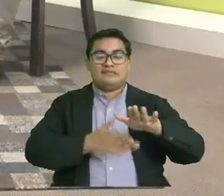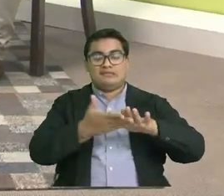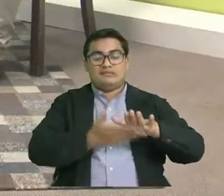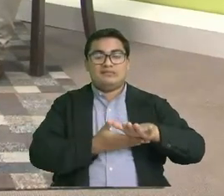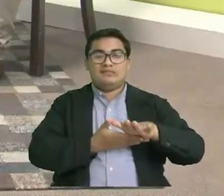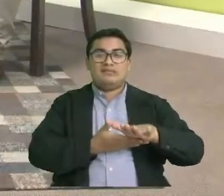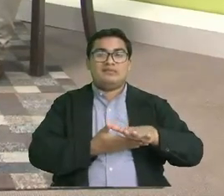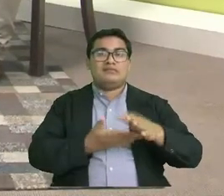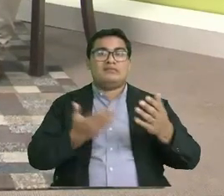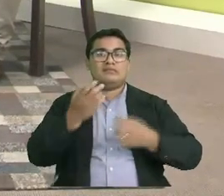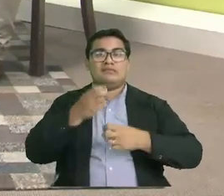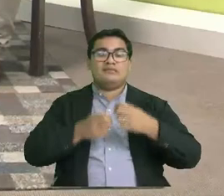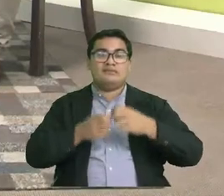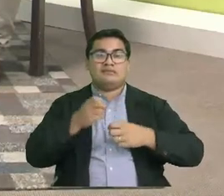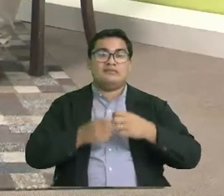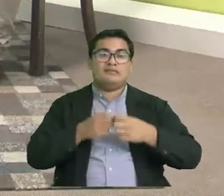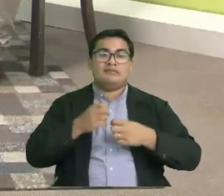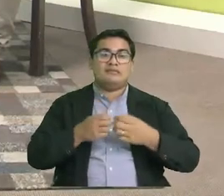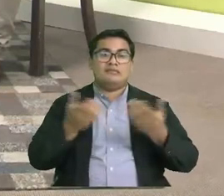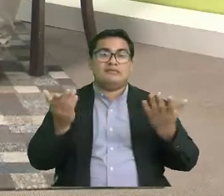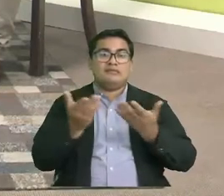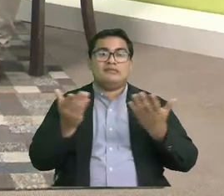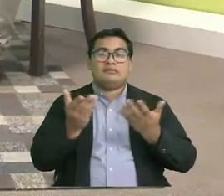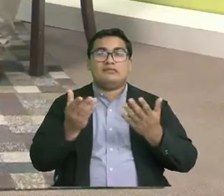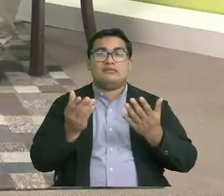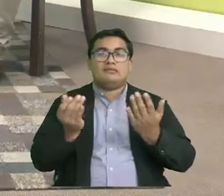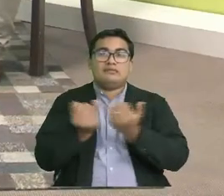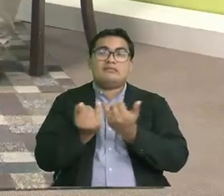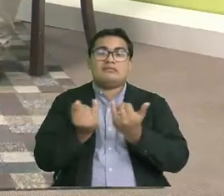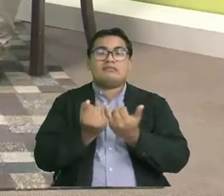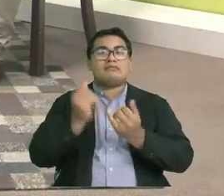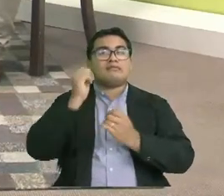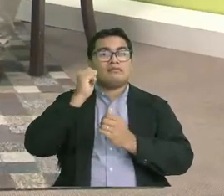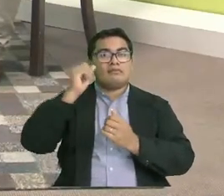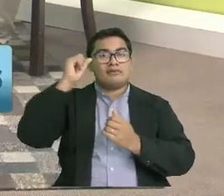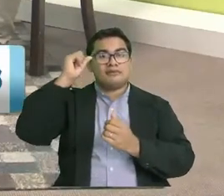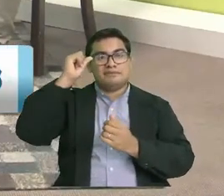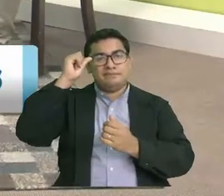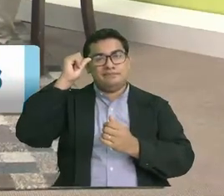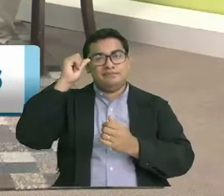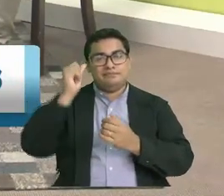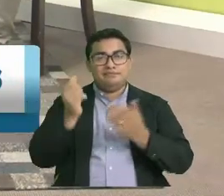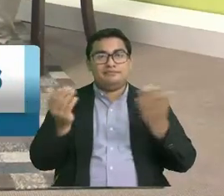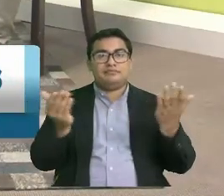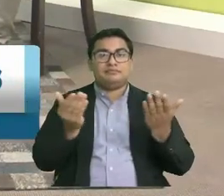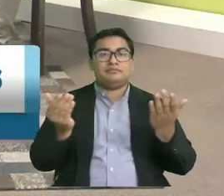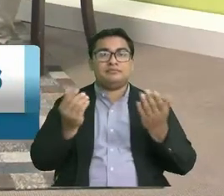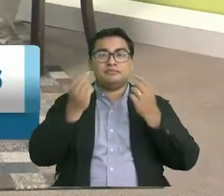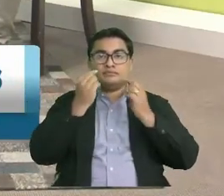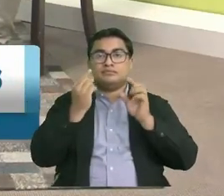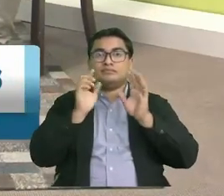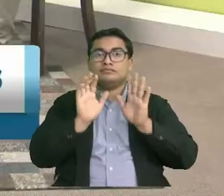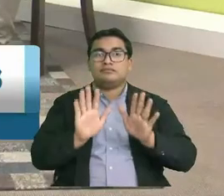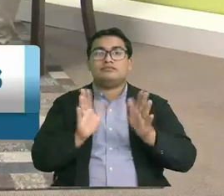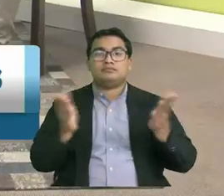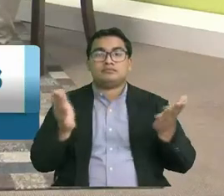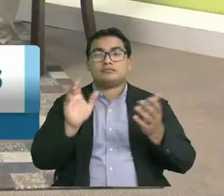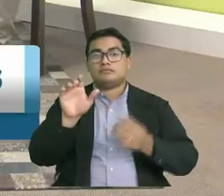dolores en la rodilla, dolores en la cadera, incluso en la edad adulta, los desgastes que son las